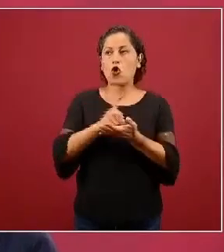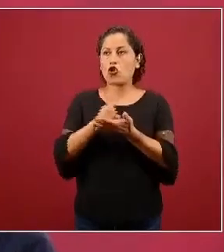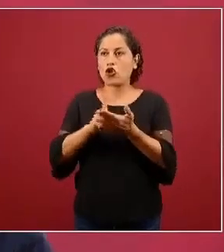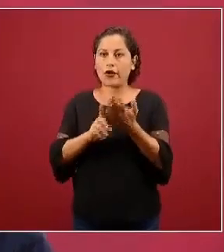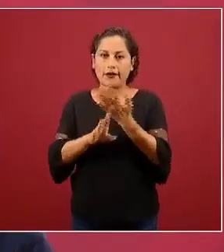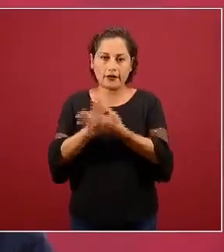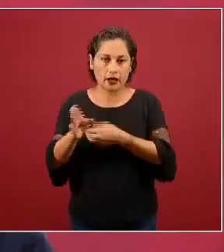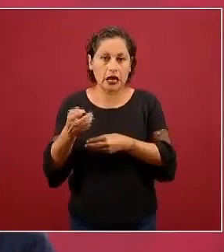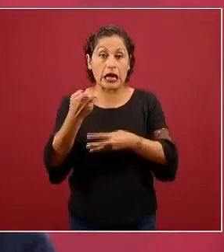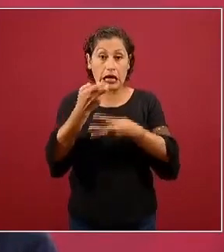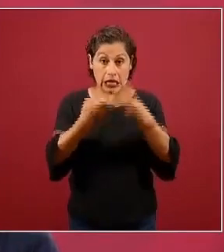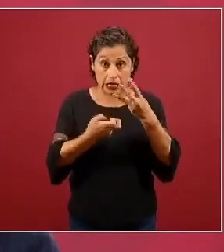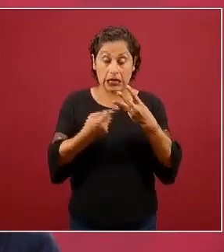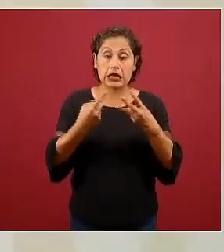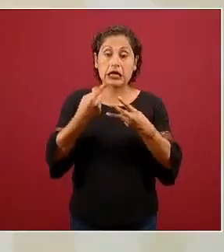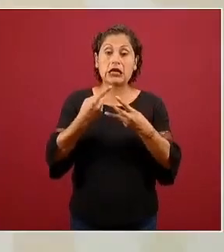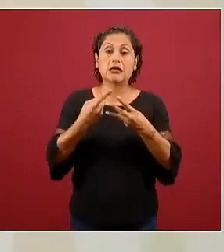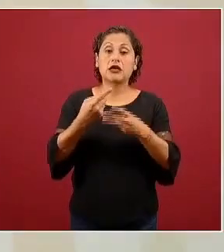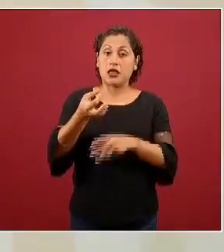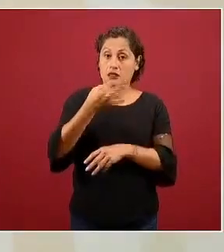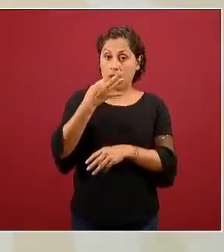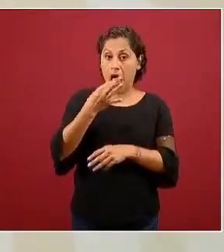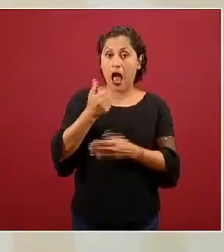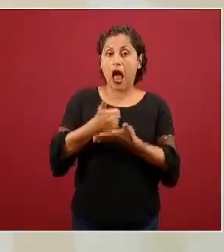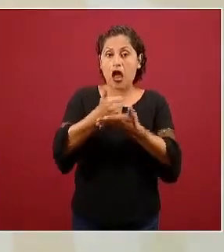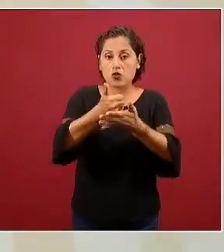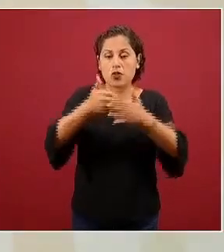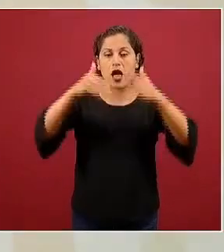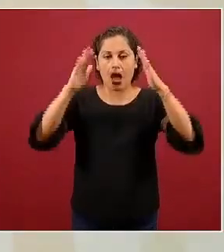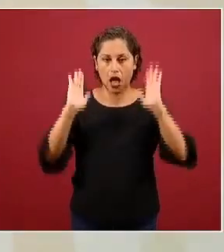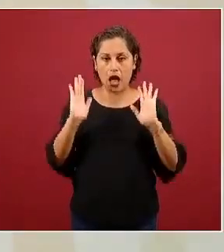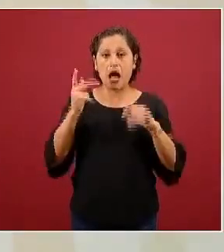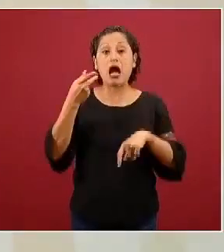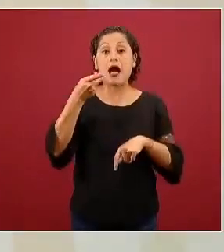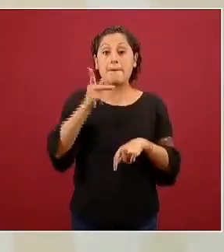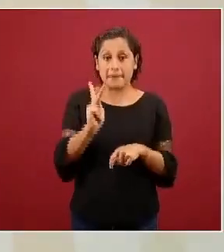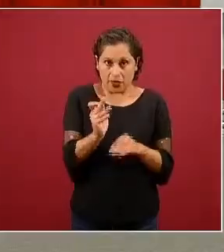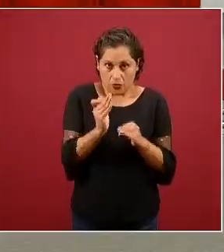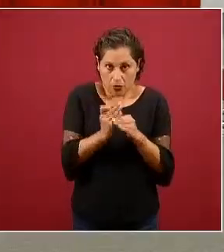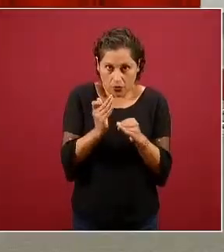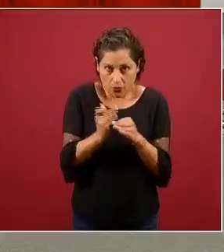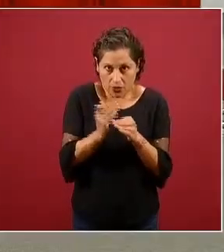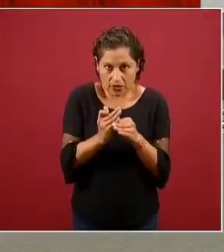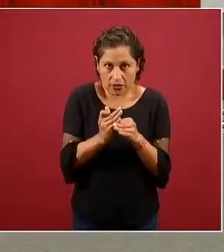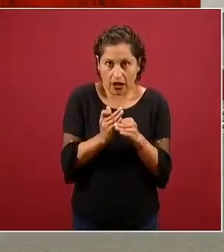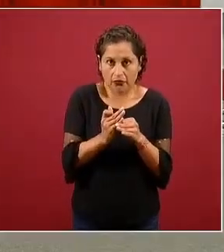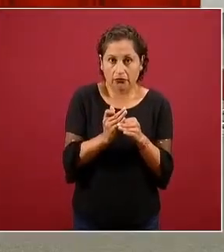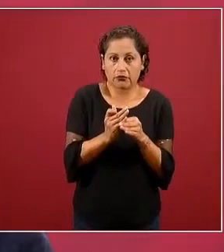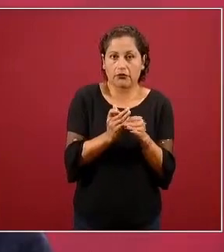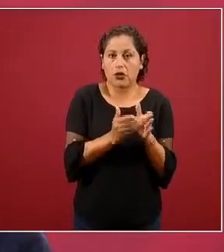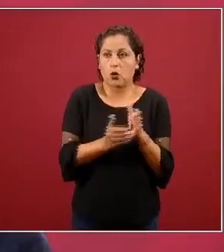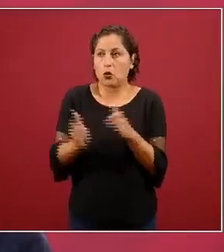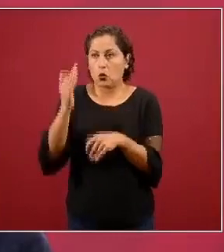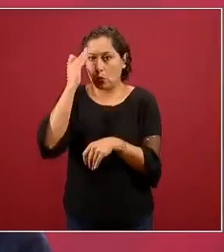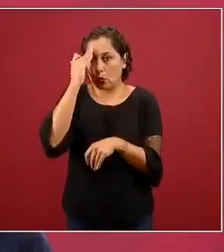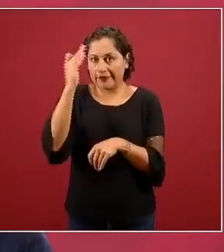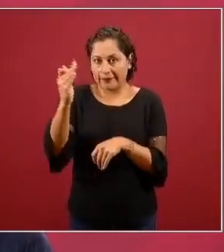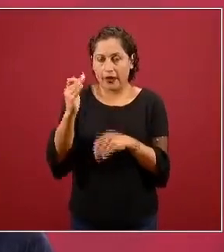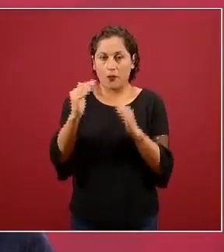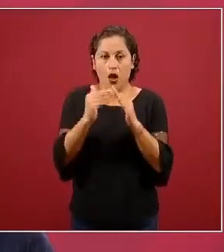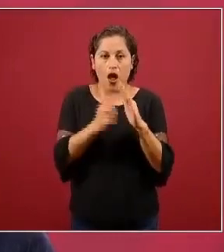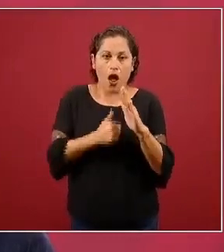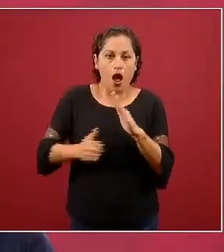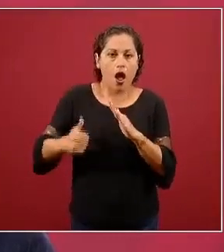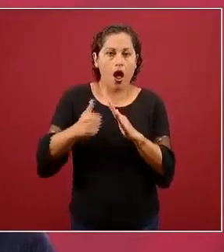etcétera. Pero ante este descontrol natural que se está presentando en esta contingencia, lo